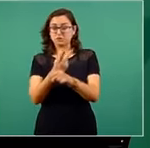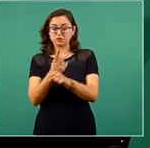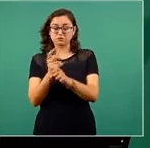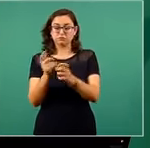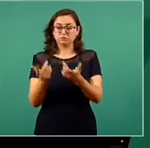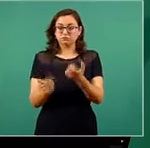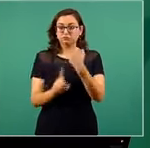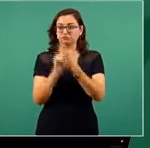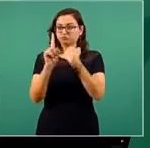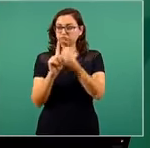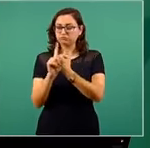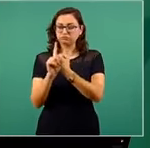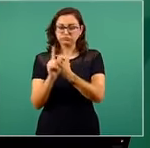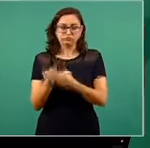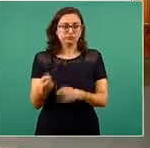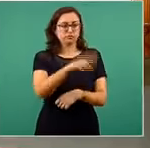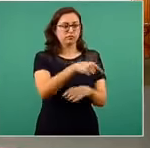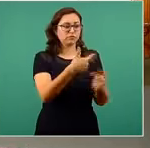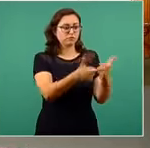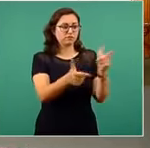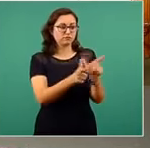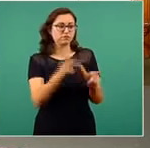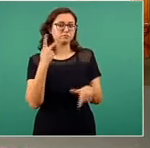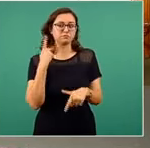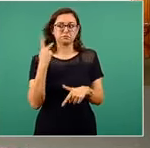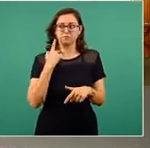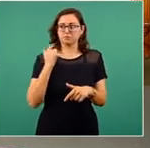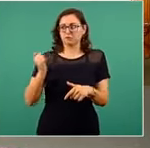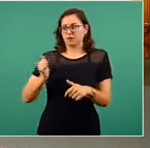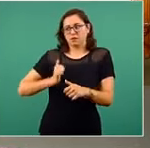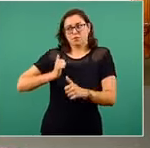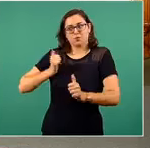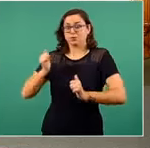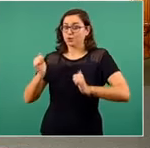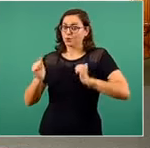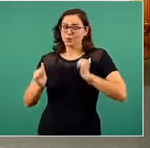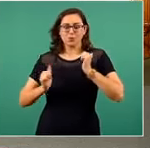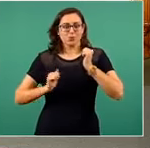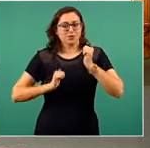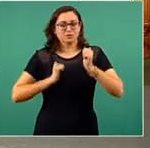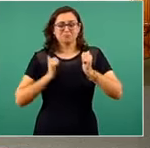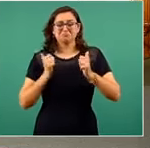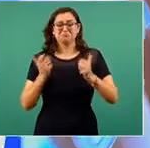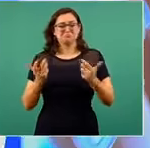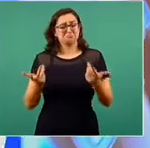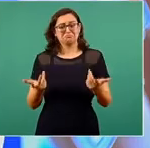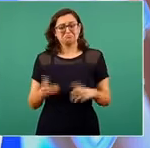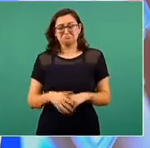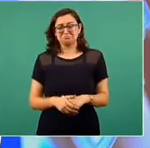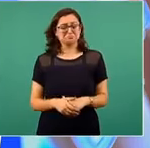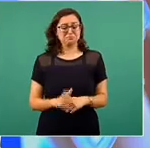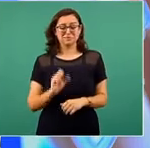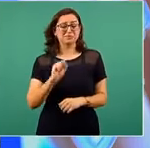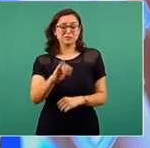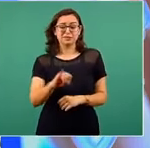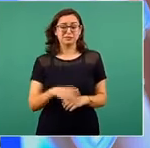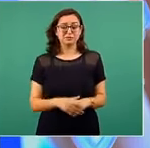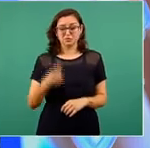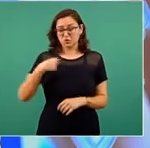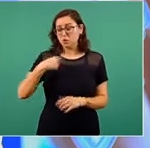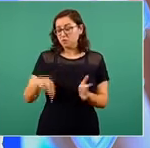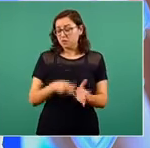políticas quieran sacar una oportunidad de notoriedad, de avance, etcétera. Esto lo he comentado varias veces a lo largo de la